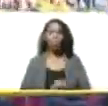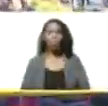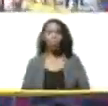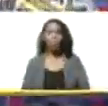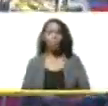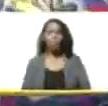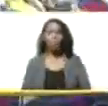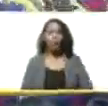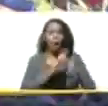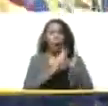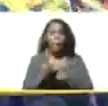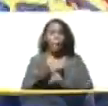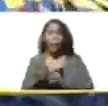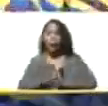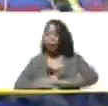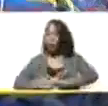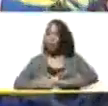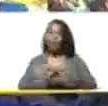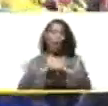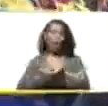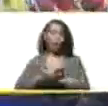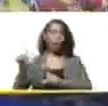El plan estaba ya hecho